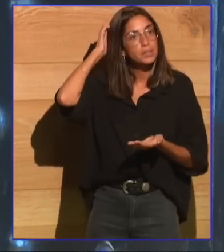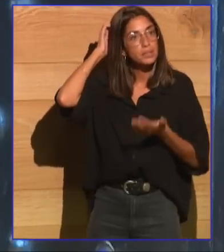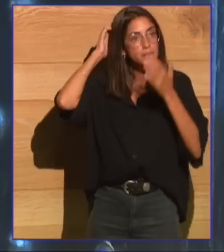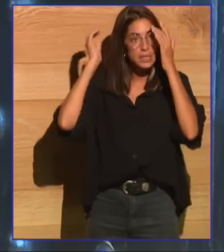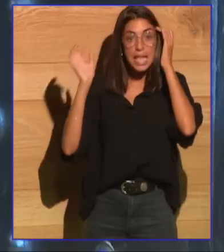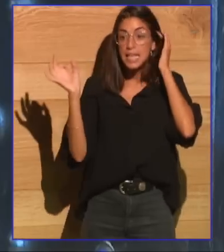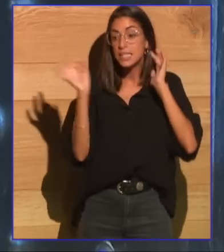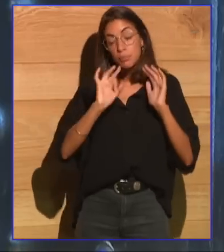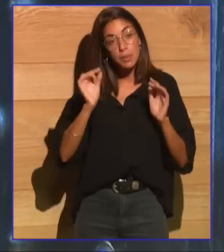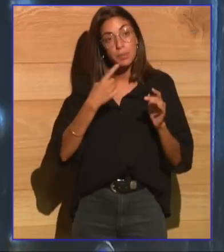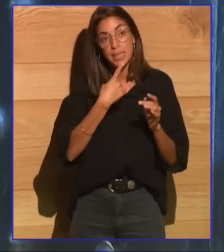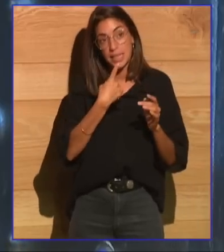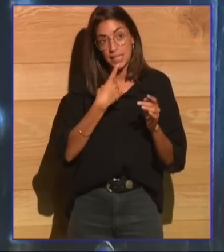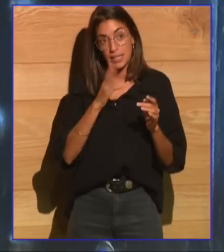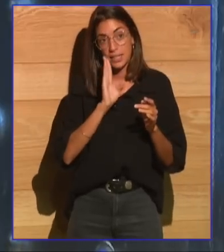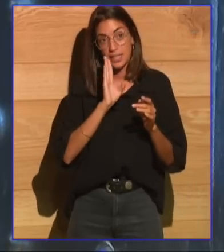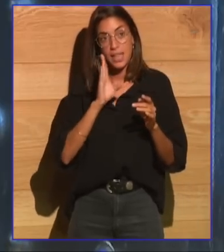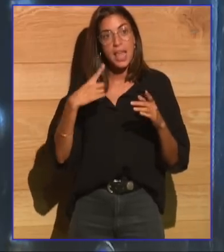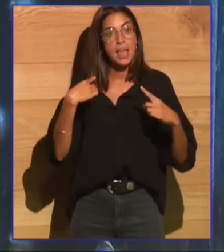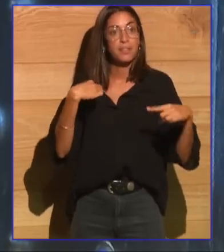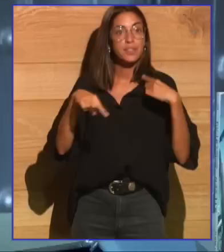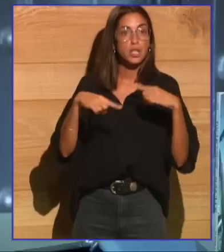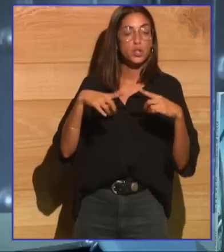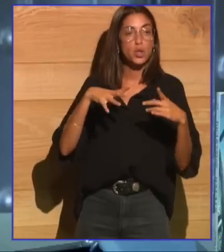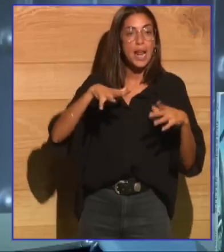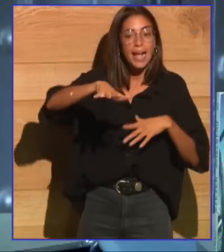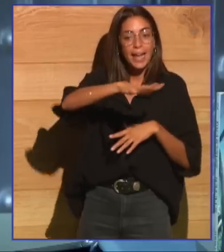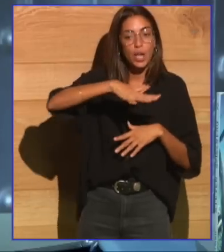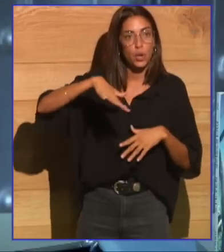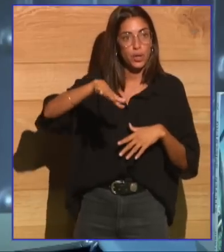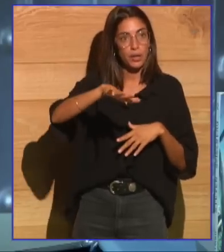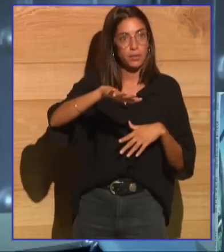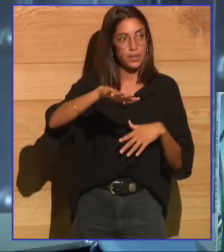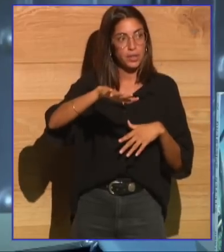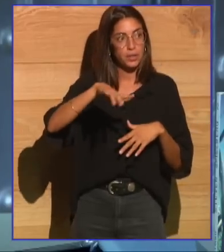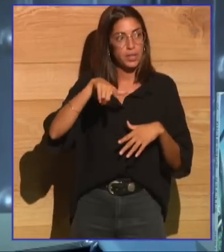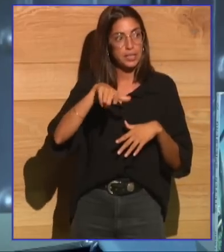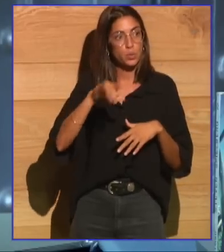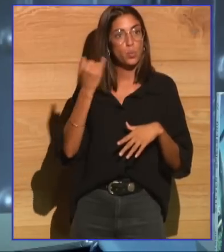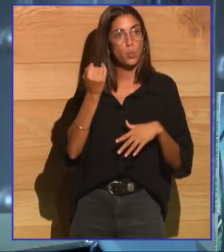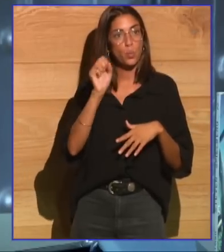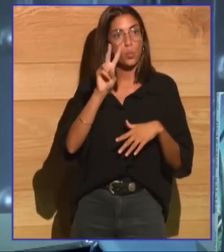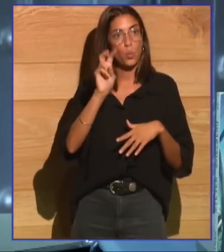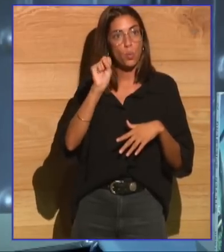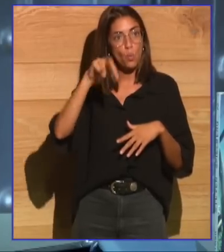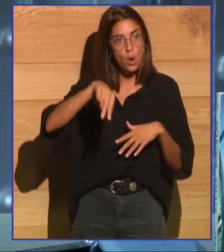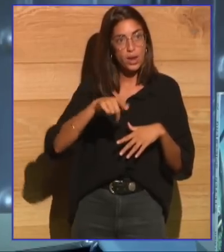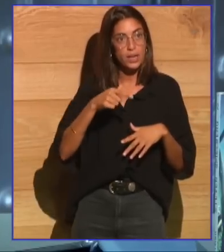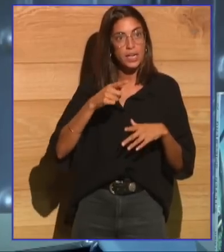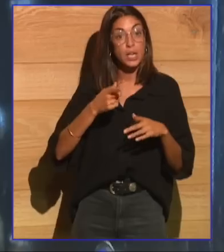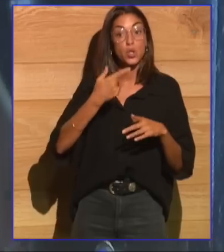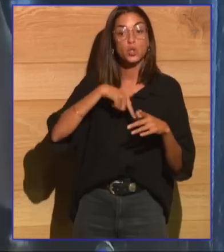un director geográfico así pues era el antiguo juan estamos esperando desde entonces la